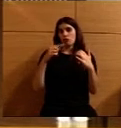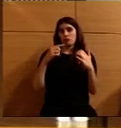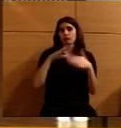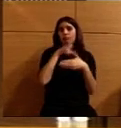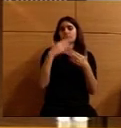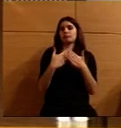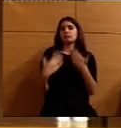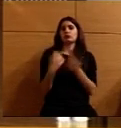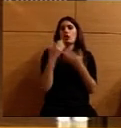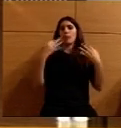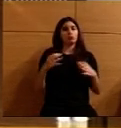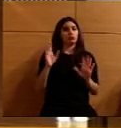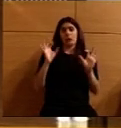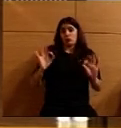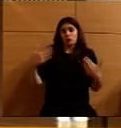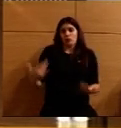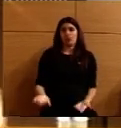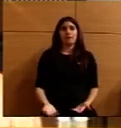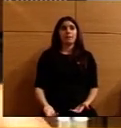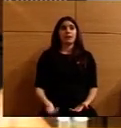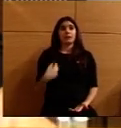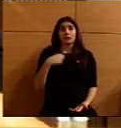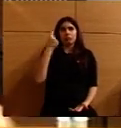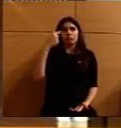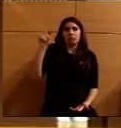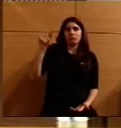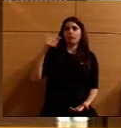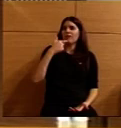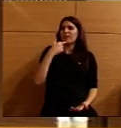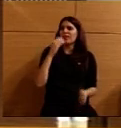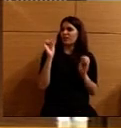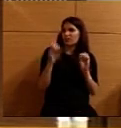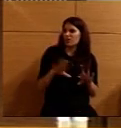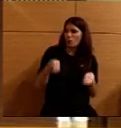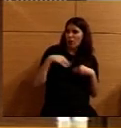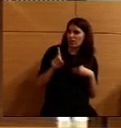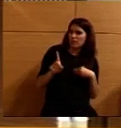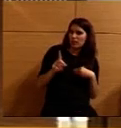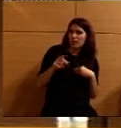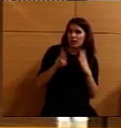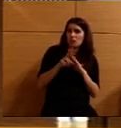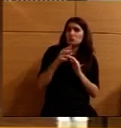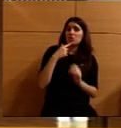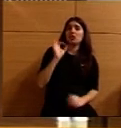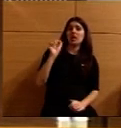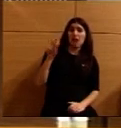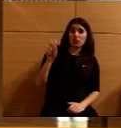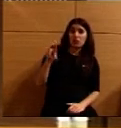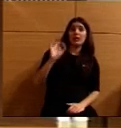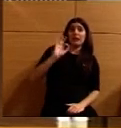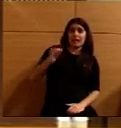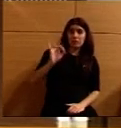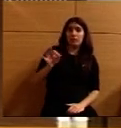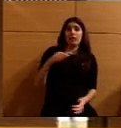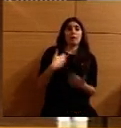más anecdótico es que se nos desestima este recurso dándonos la razón de que es cierto que